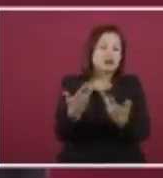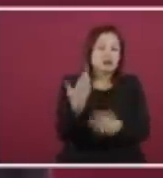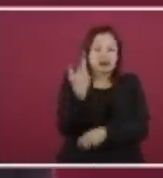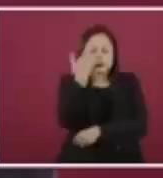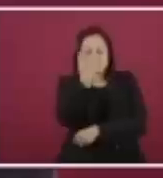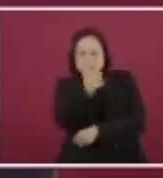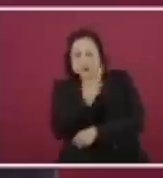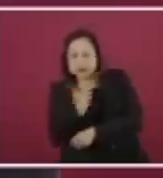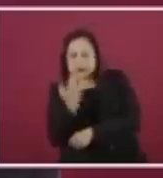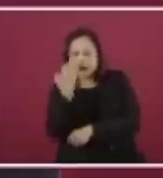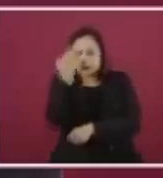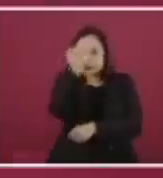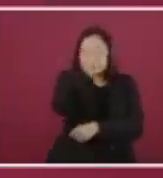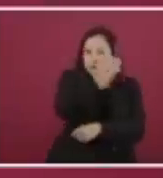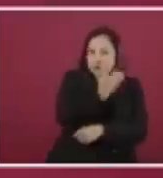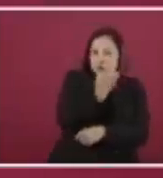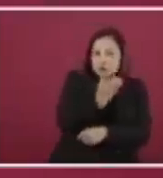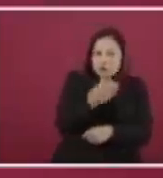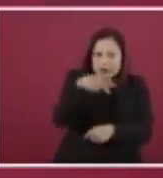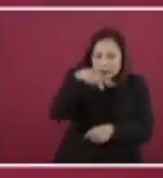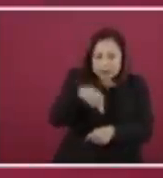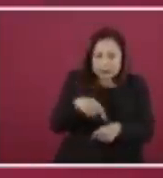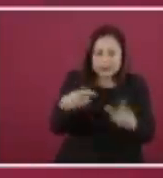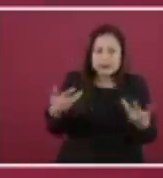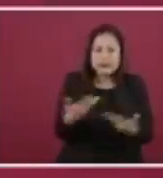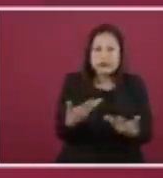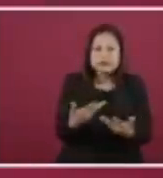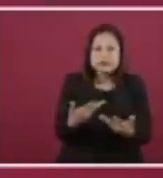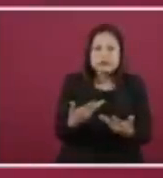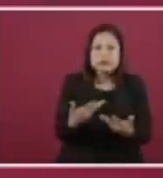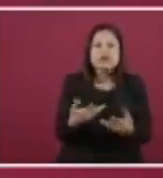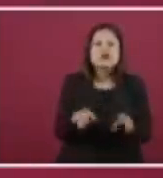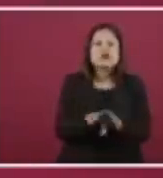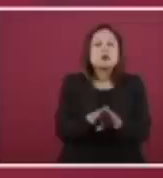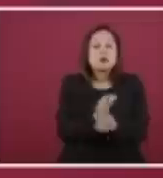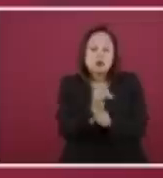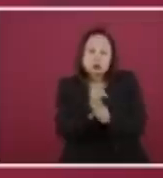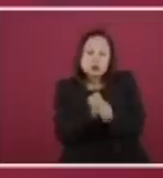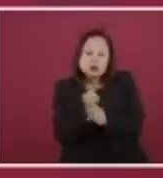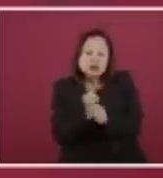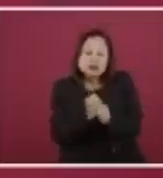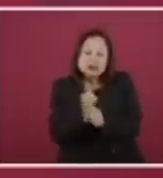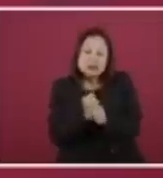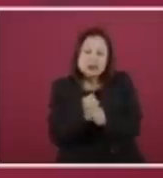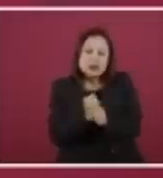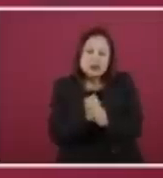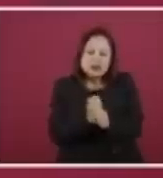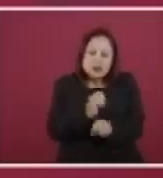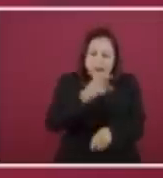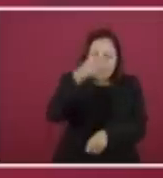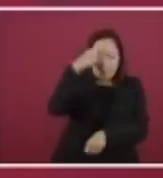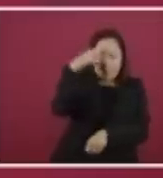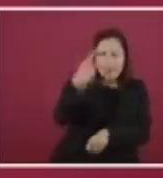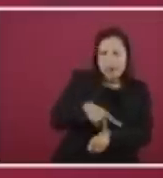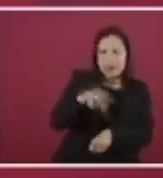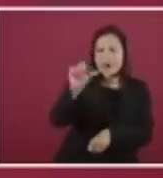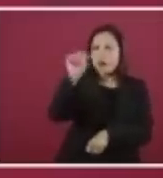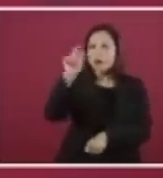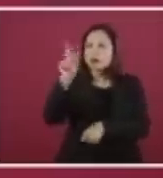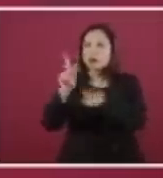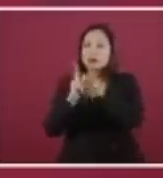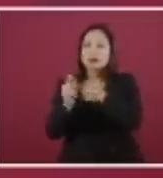todos conozcamos el nivel de atraso que tiene el país en cuanto